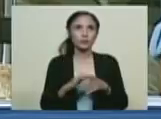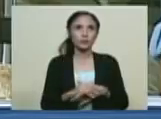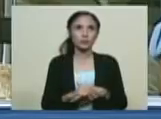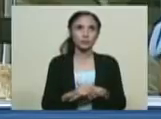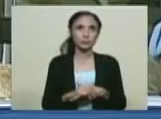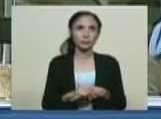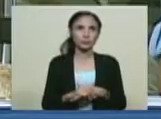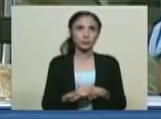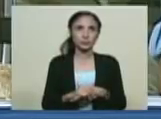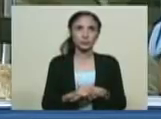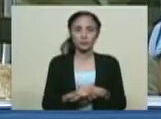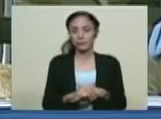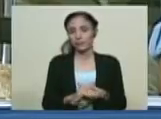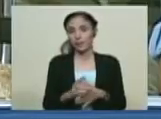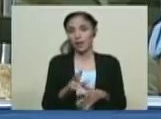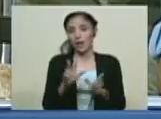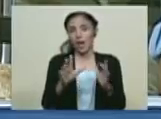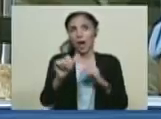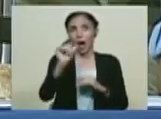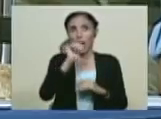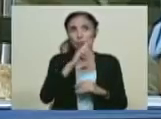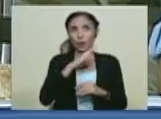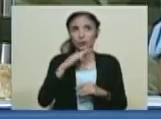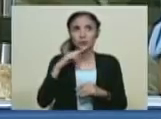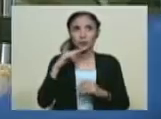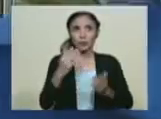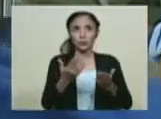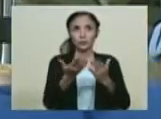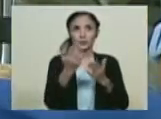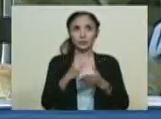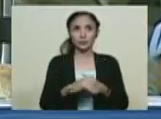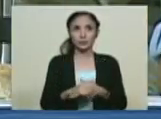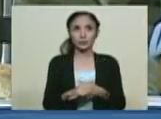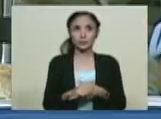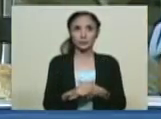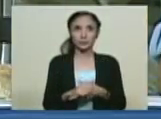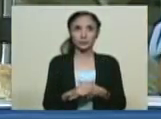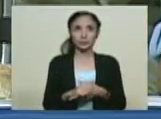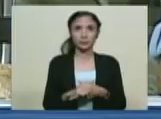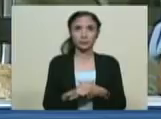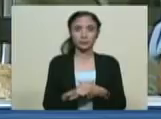que haya conocido el pueblo de Hugo Chávez Frías. Agua Mía.